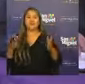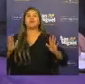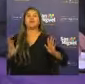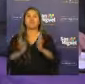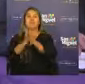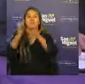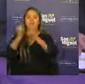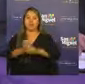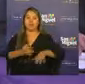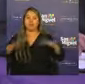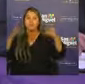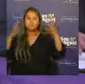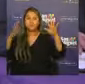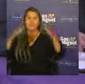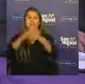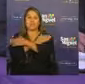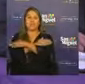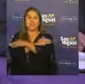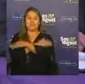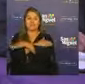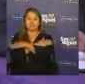te abraza.